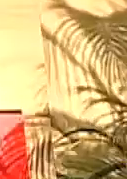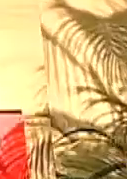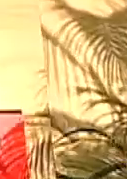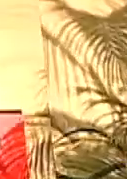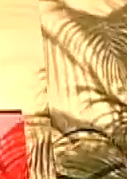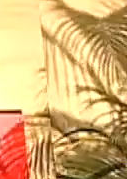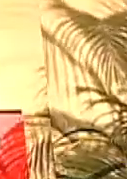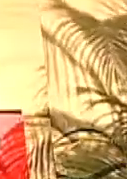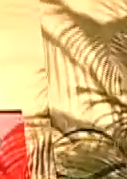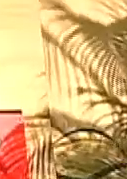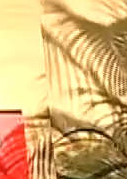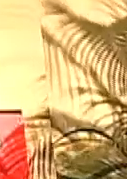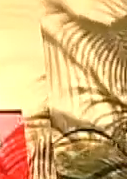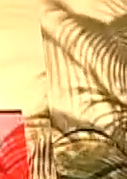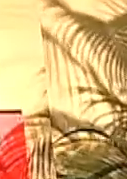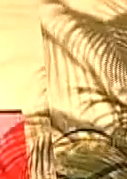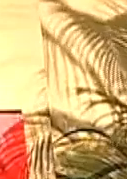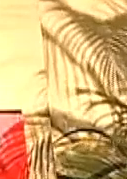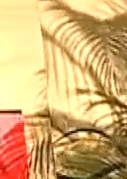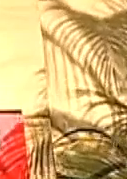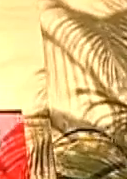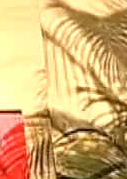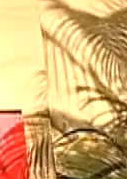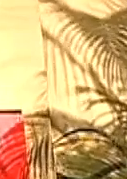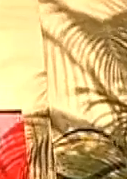y a temblones te pelaba.